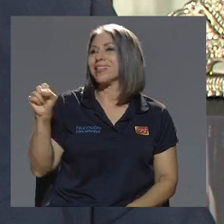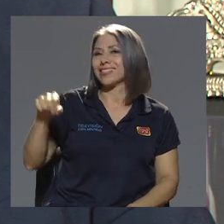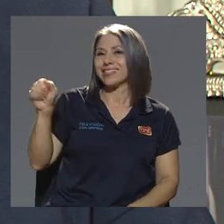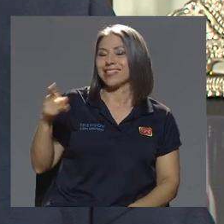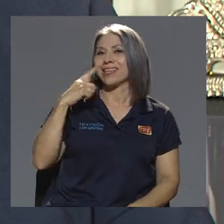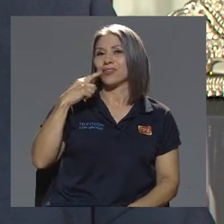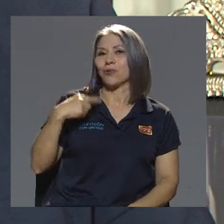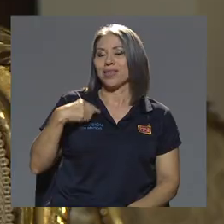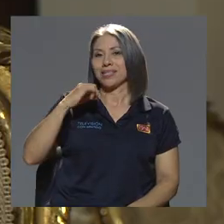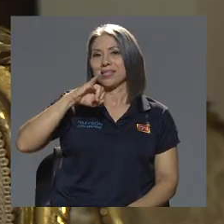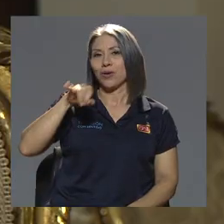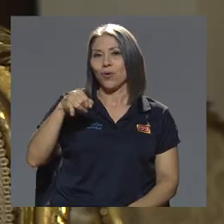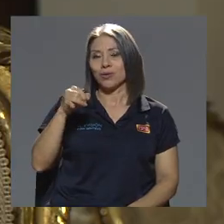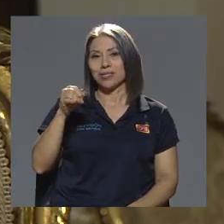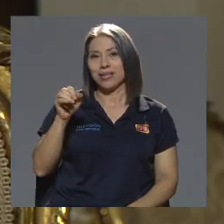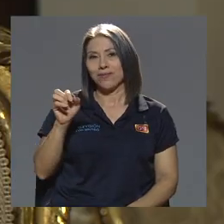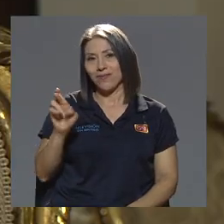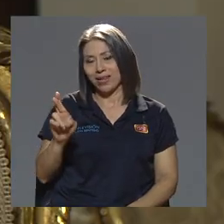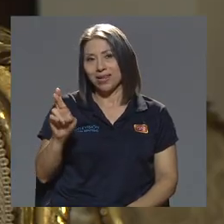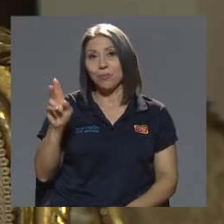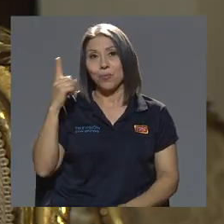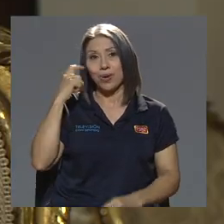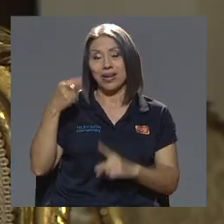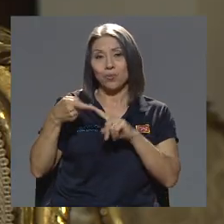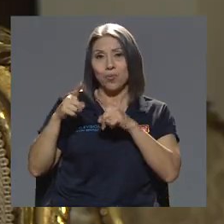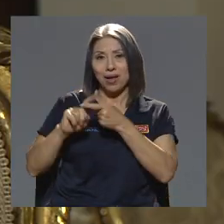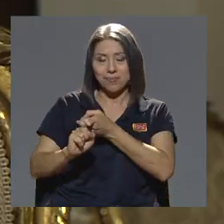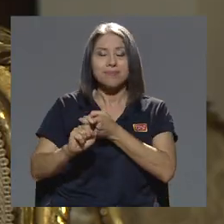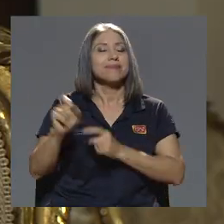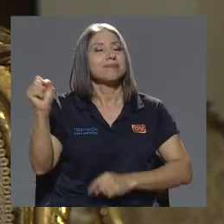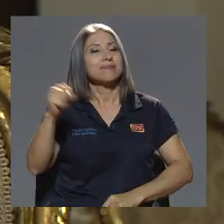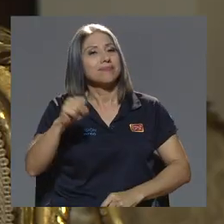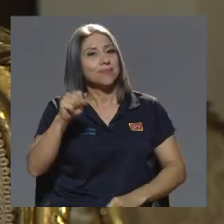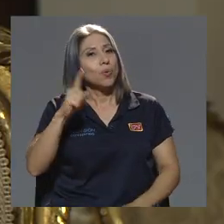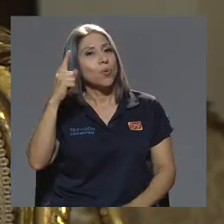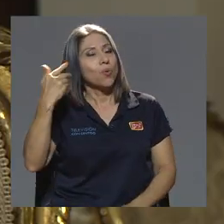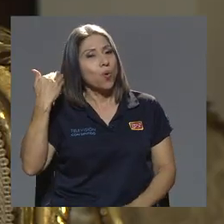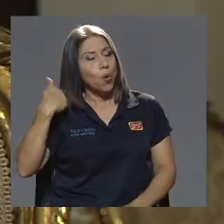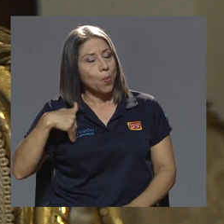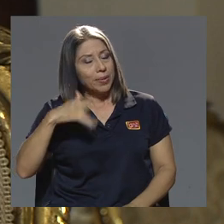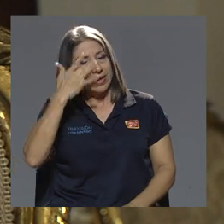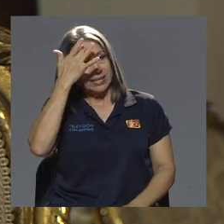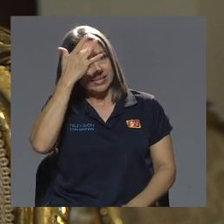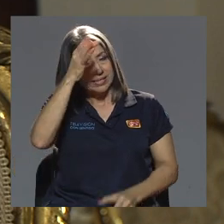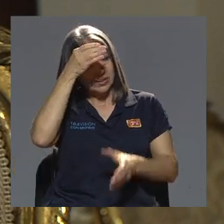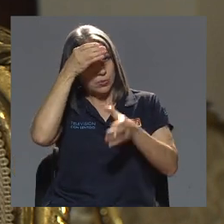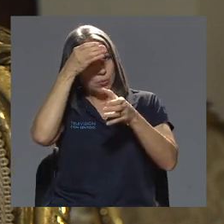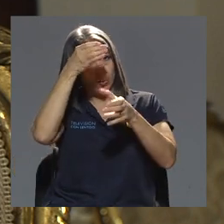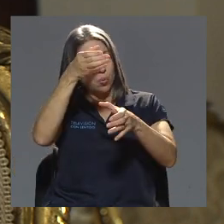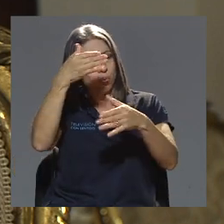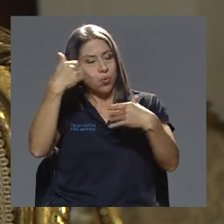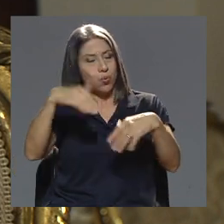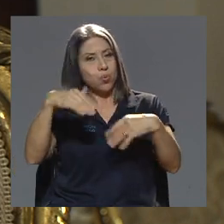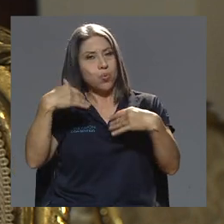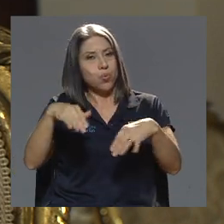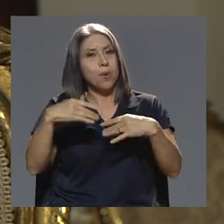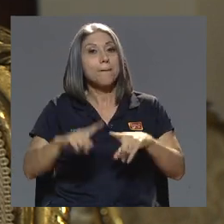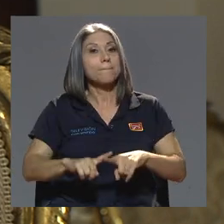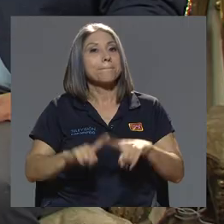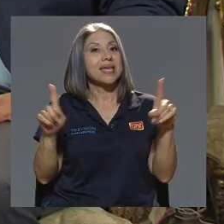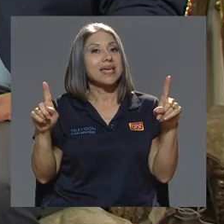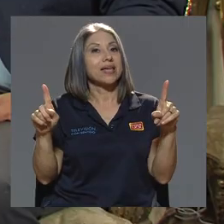porque eran muy amigos. Sí, un hombre muy sagaz, un hombre muy inteligente, un hombre muy parco,